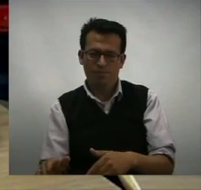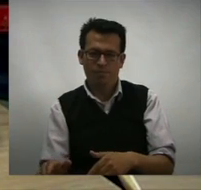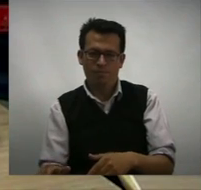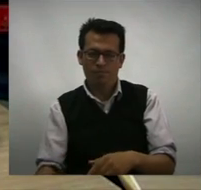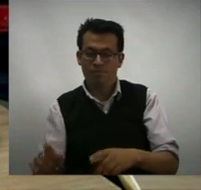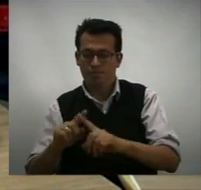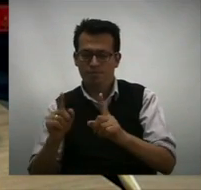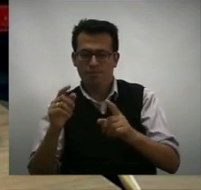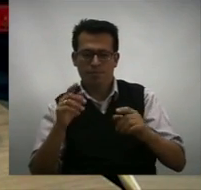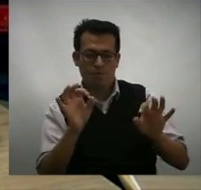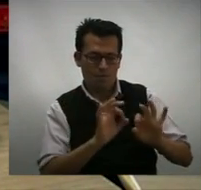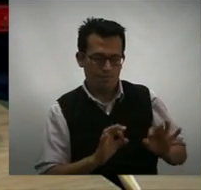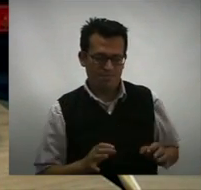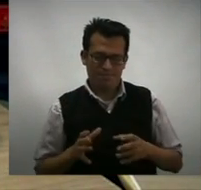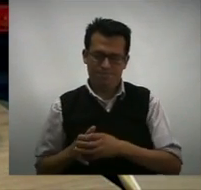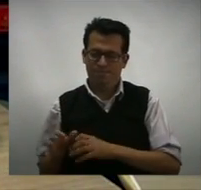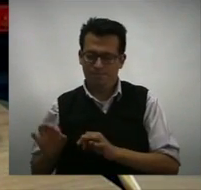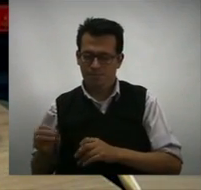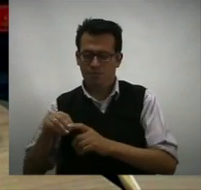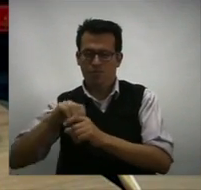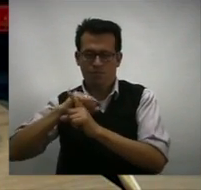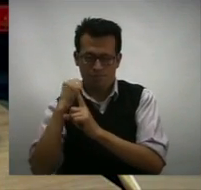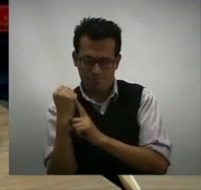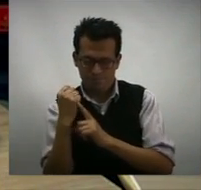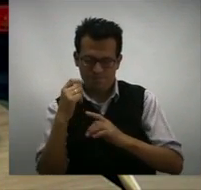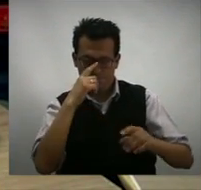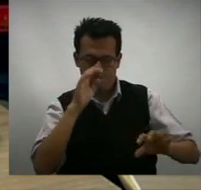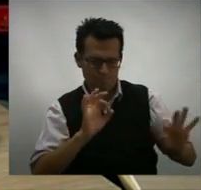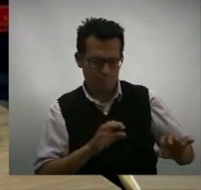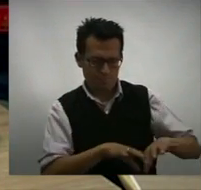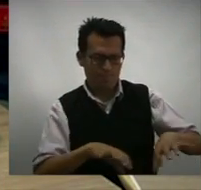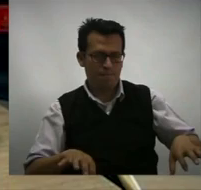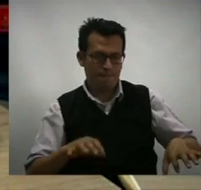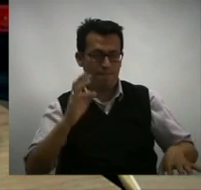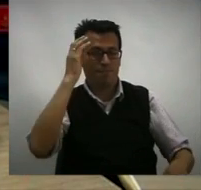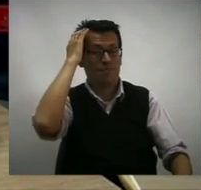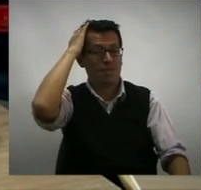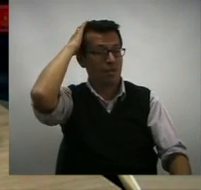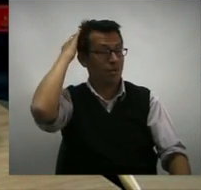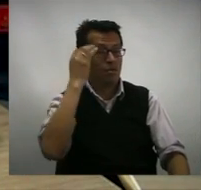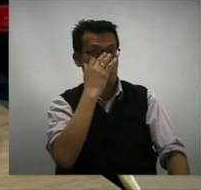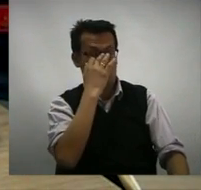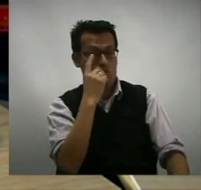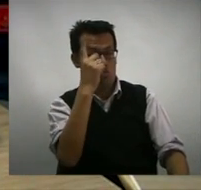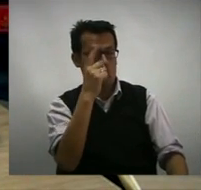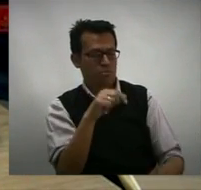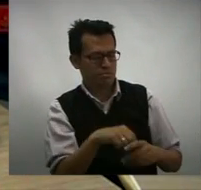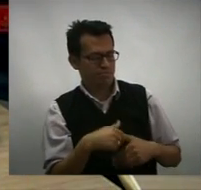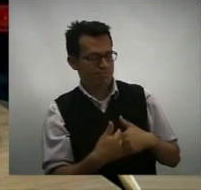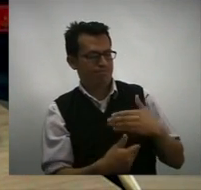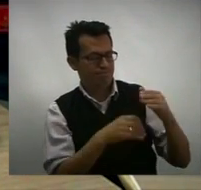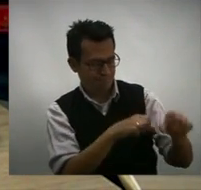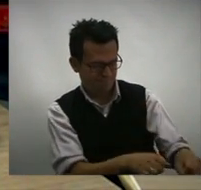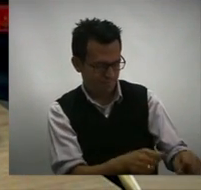las actuales organizaciones sociales. Un método auténtico se funda, la ilustración se muestra como un duro